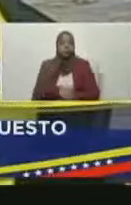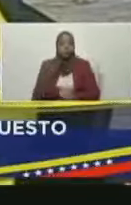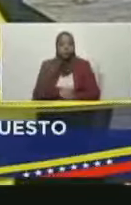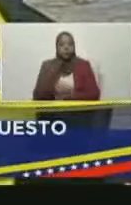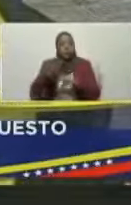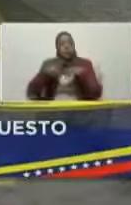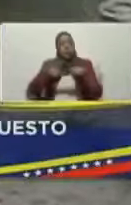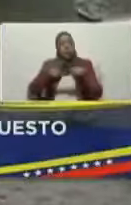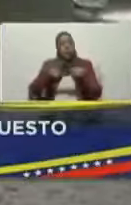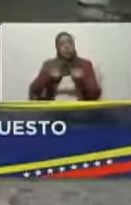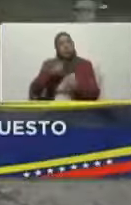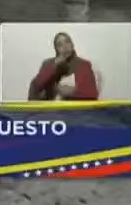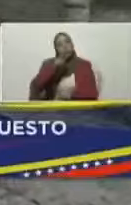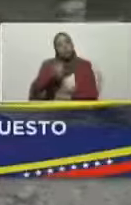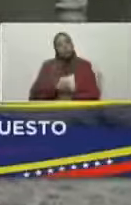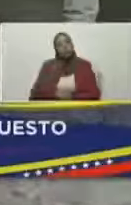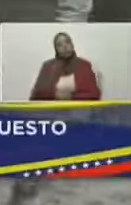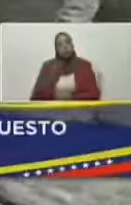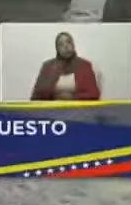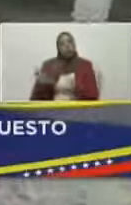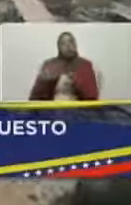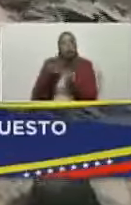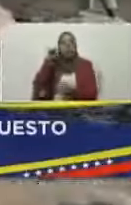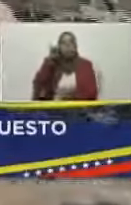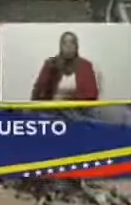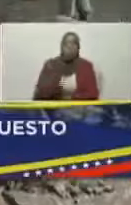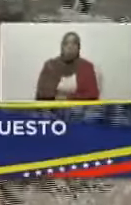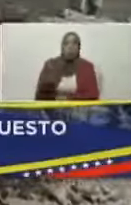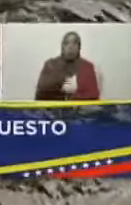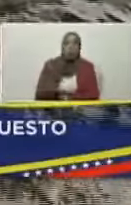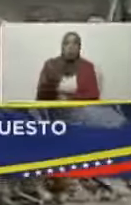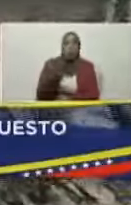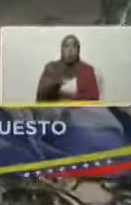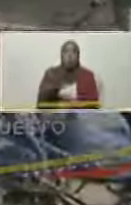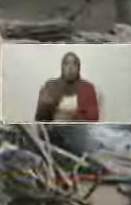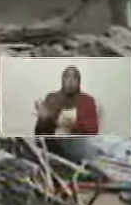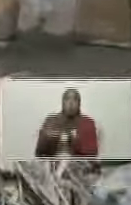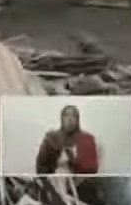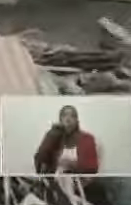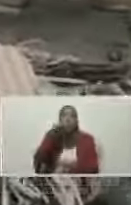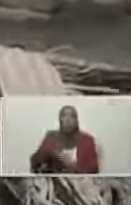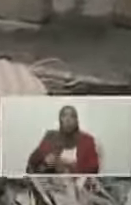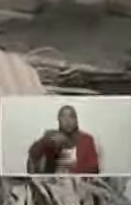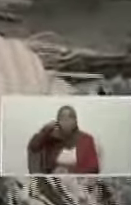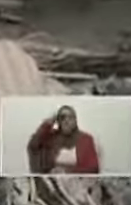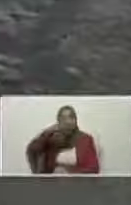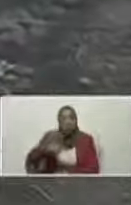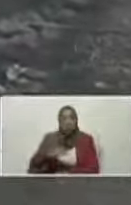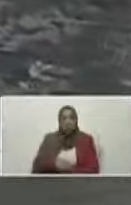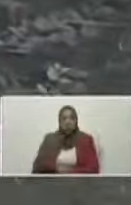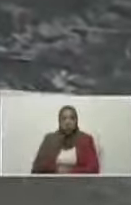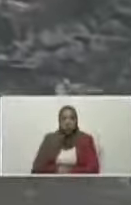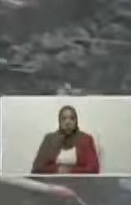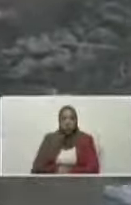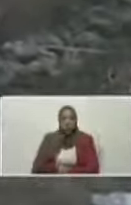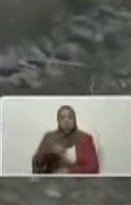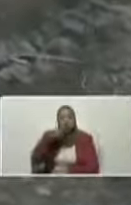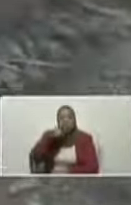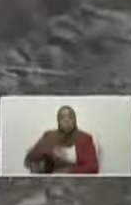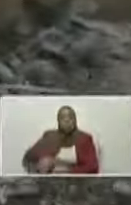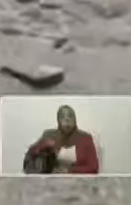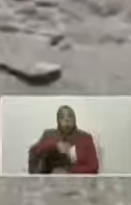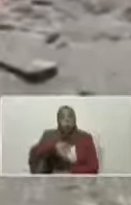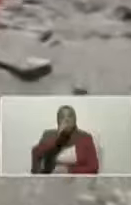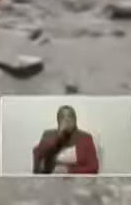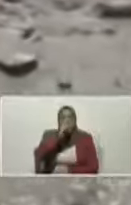Asuma plena autoridad en unión con el pueblo. La unión del poder militar y del poder